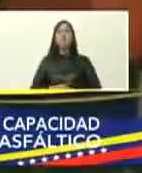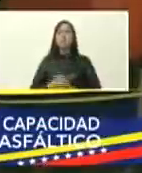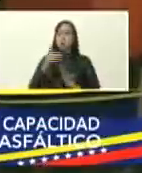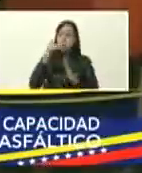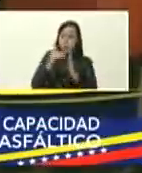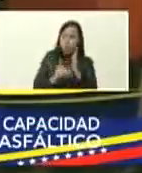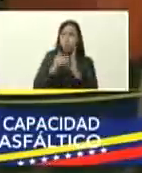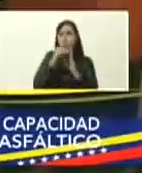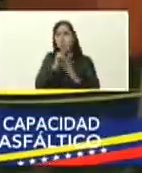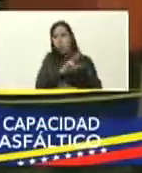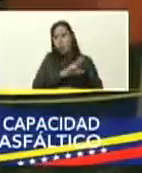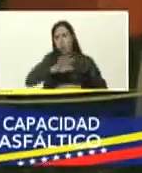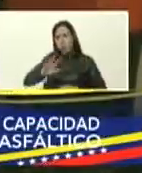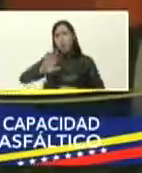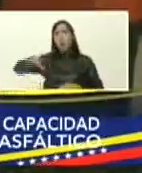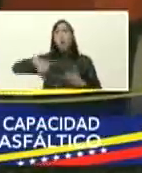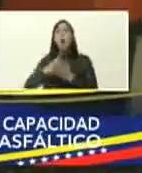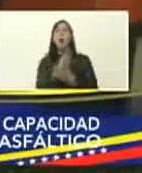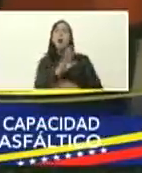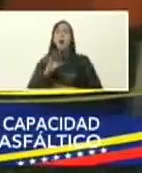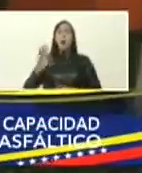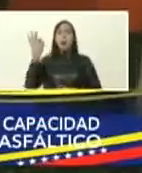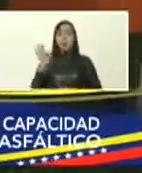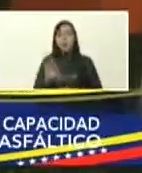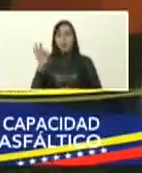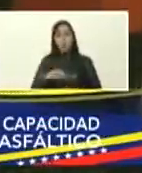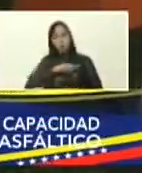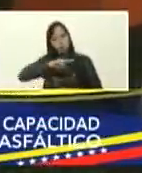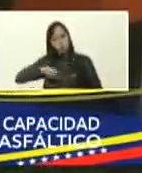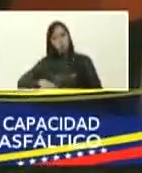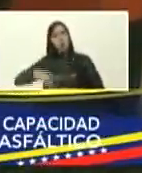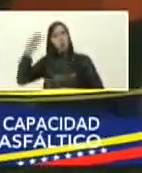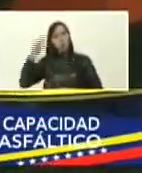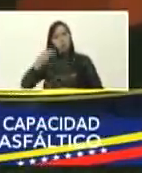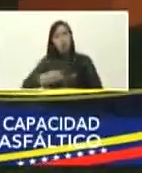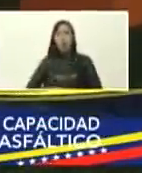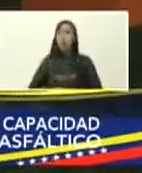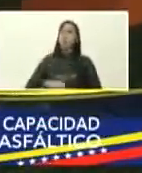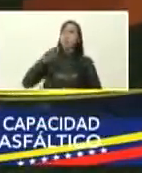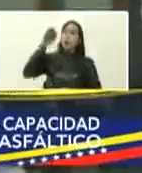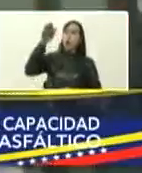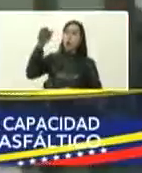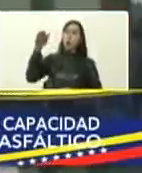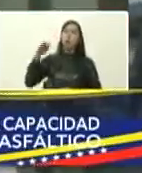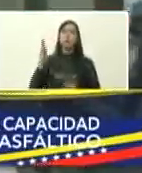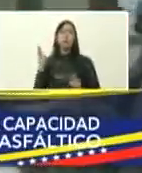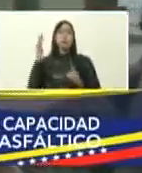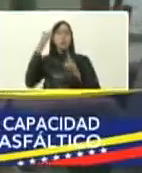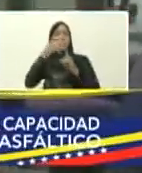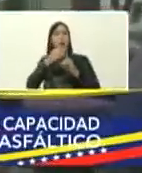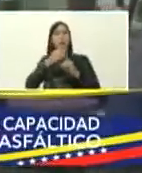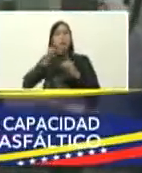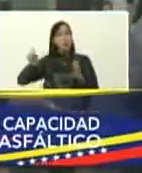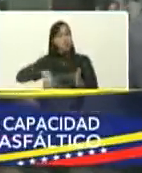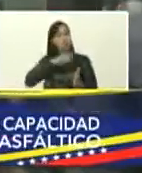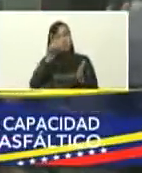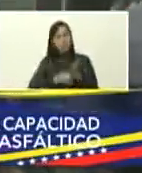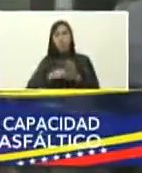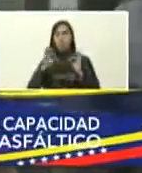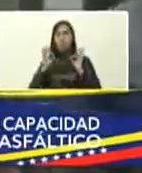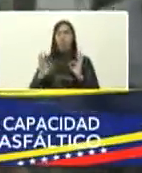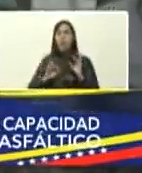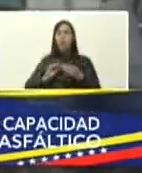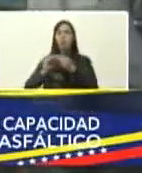tal vez entre 35 y 40, pero que estamos seguros que en los próximos años la meta es llegar al 100%. Debo indicar